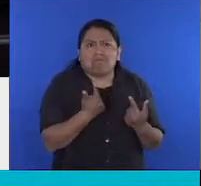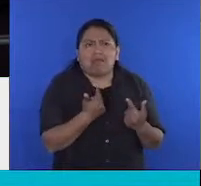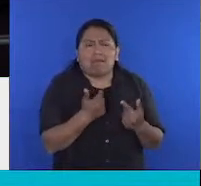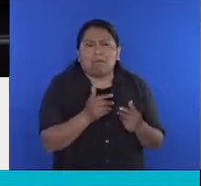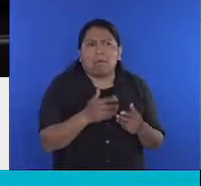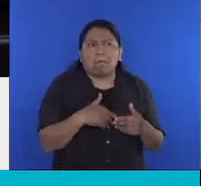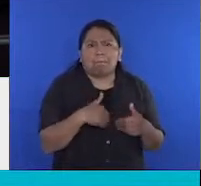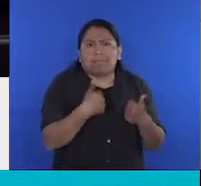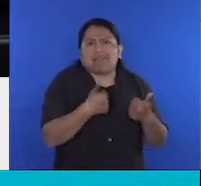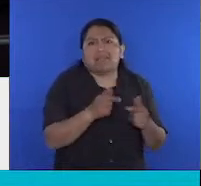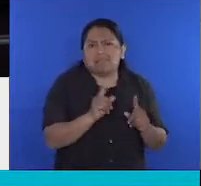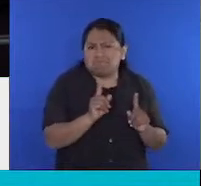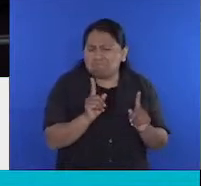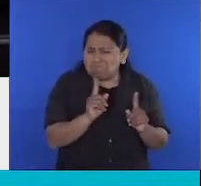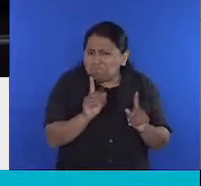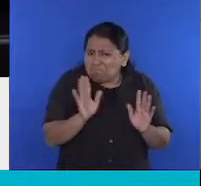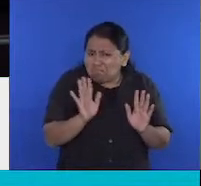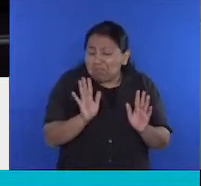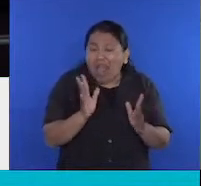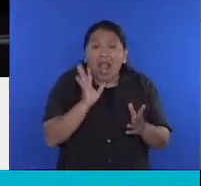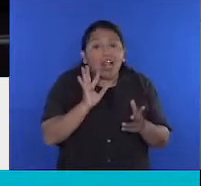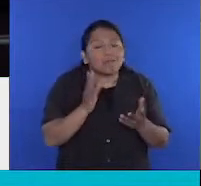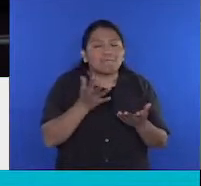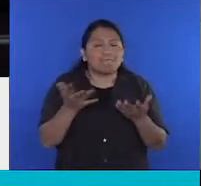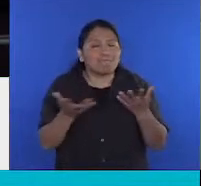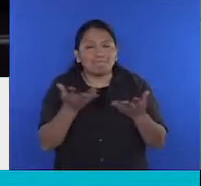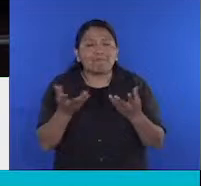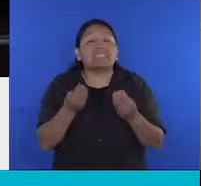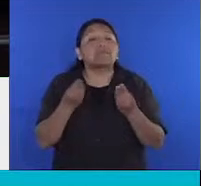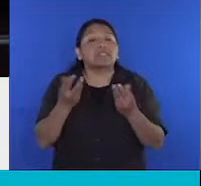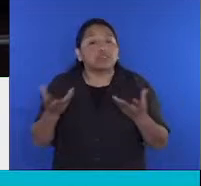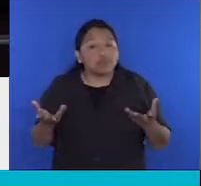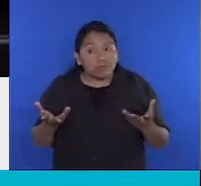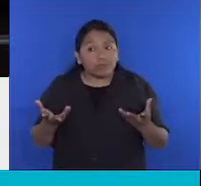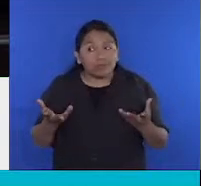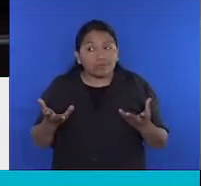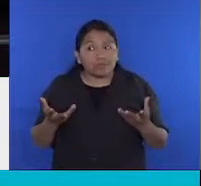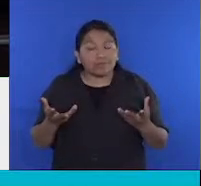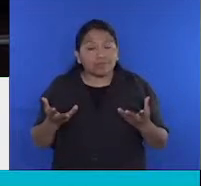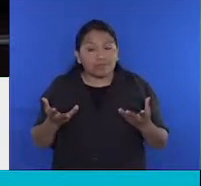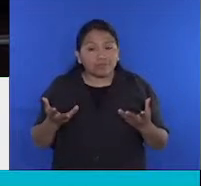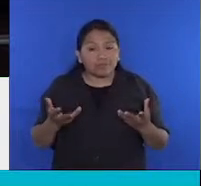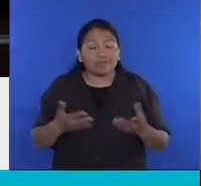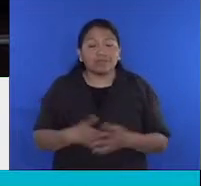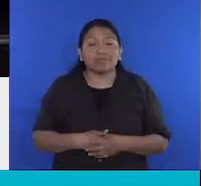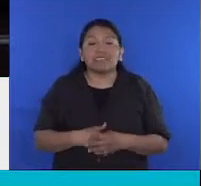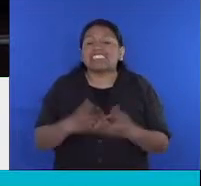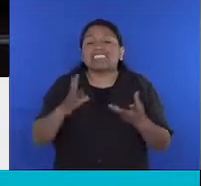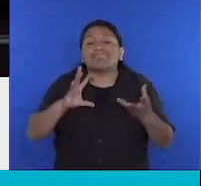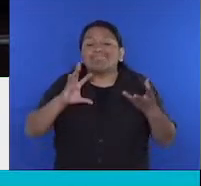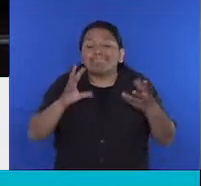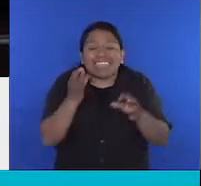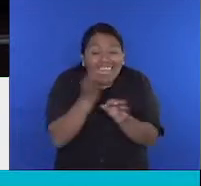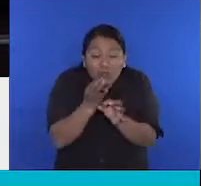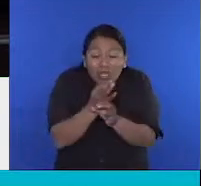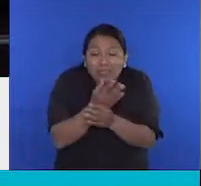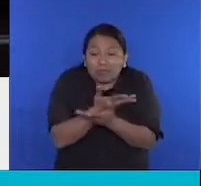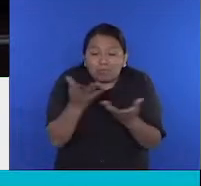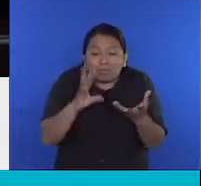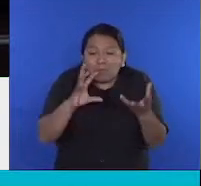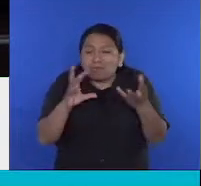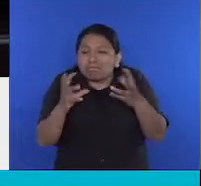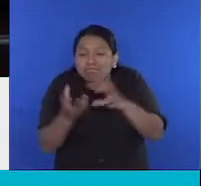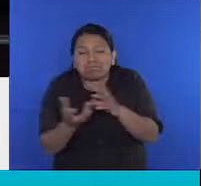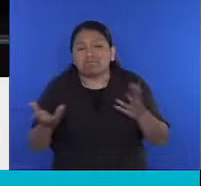nos pasó en el medio. ¿Qué pasó? Que se ha deteriorado la educación de tal manera. Creo que deberíamos también desde